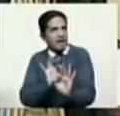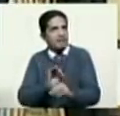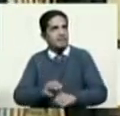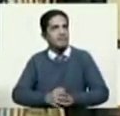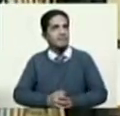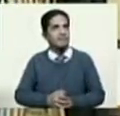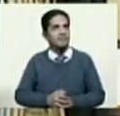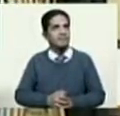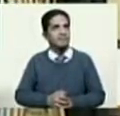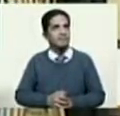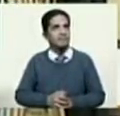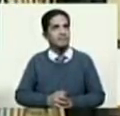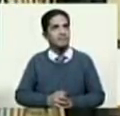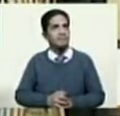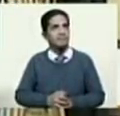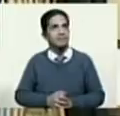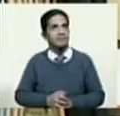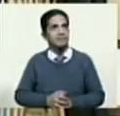Que puedan